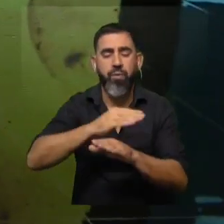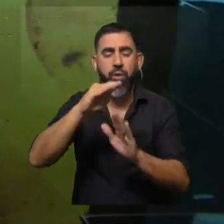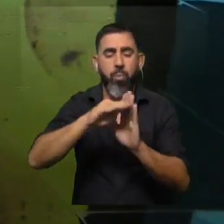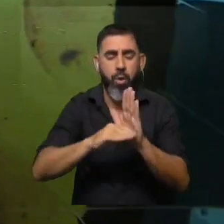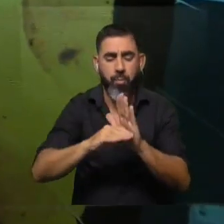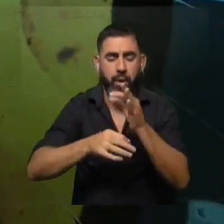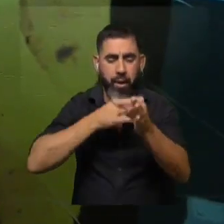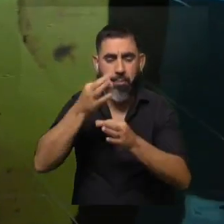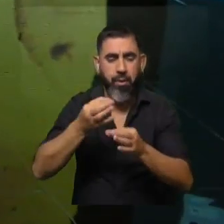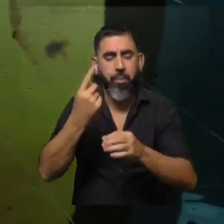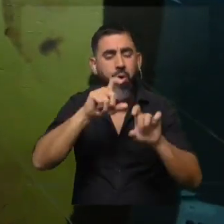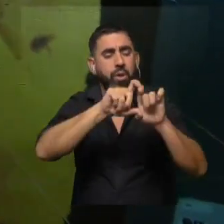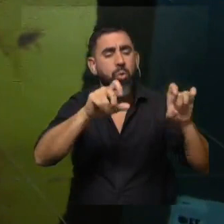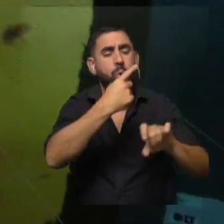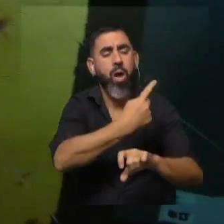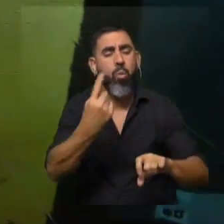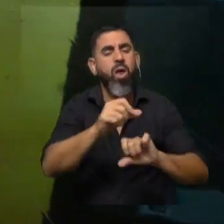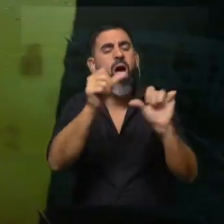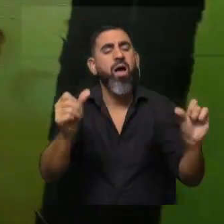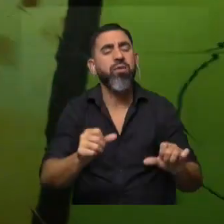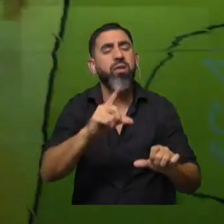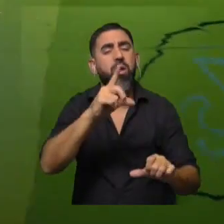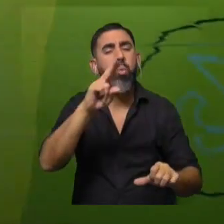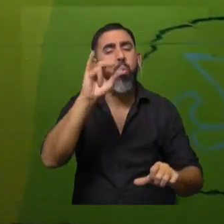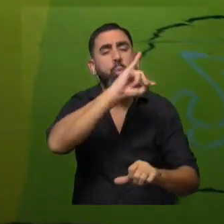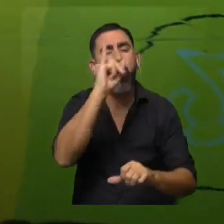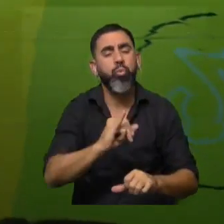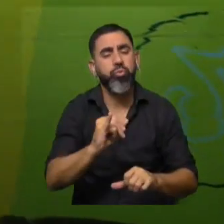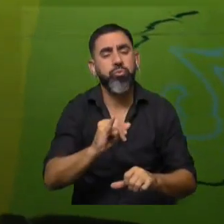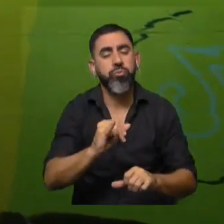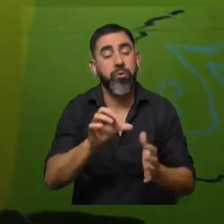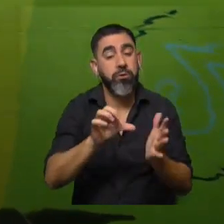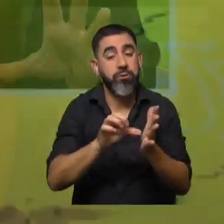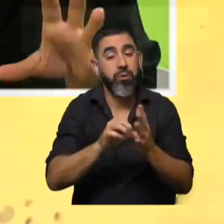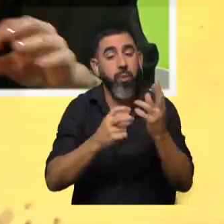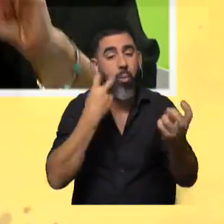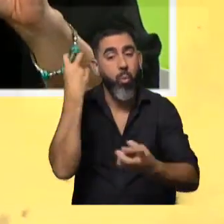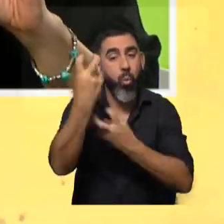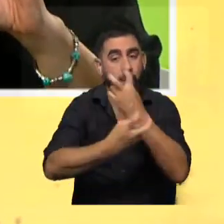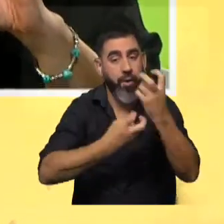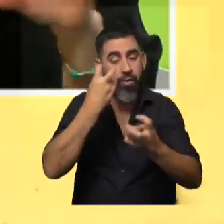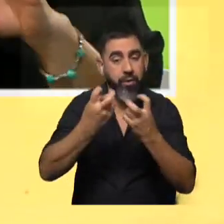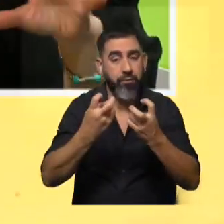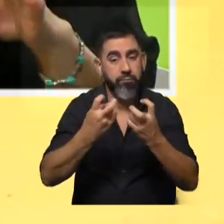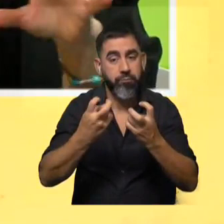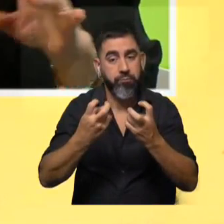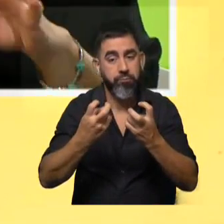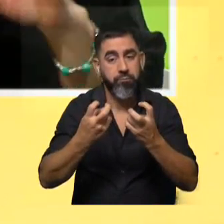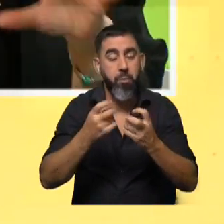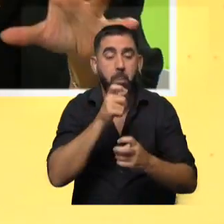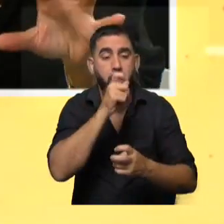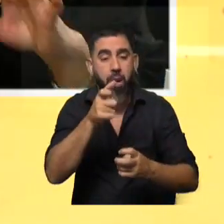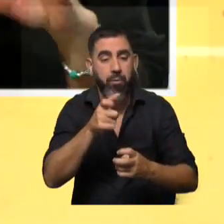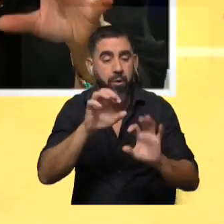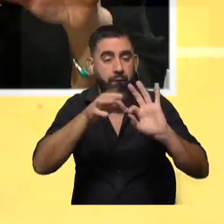mal, aunque sea un título de cada una. ¿Qué es lo que hace cada una de estas herramientas? Luz es un sistema de búsqueda por ocurrencia de palabras,